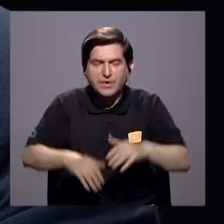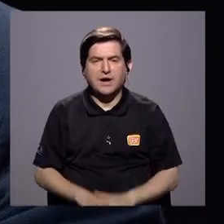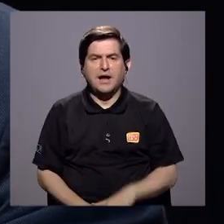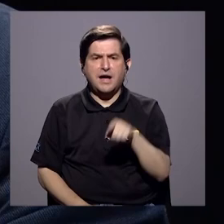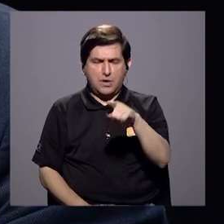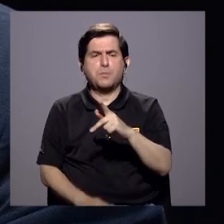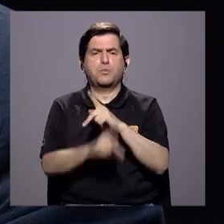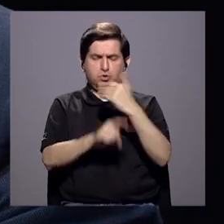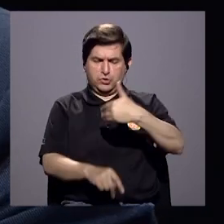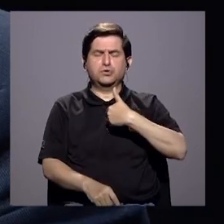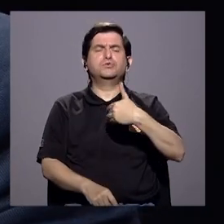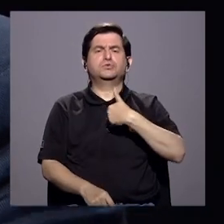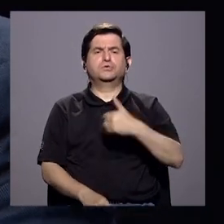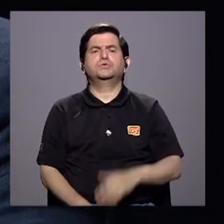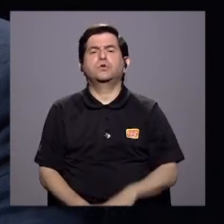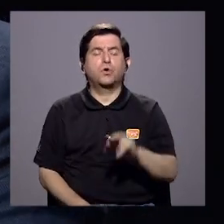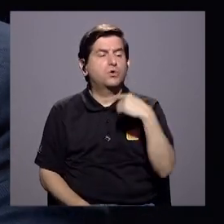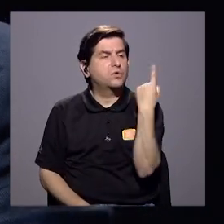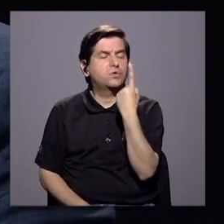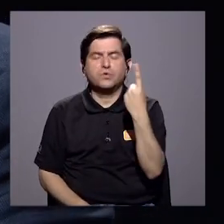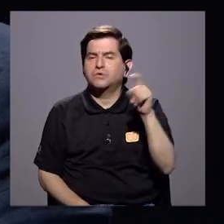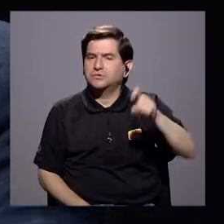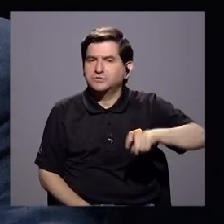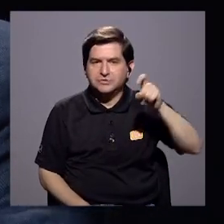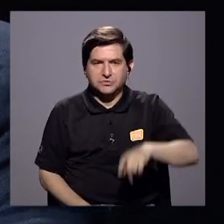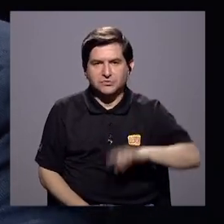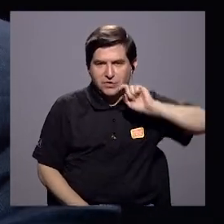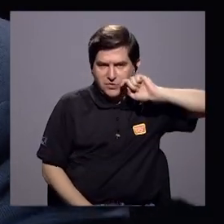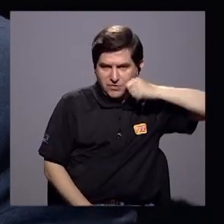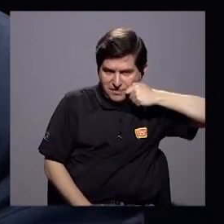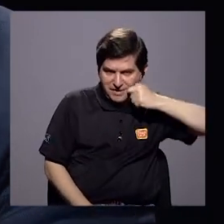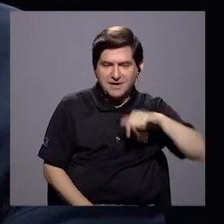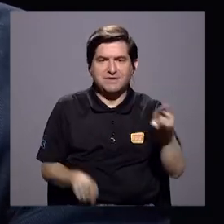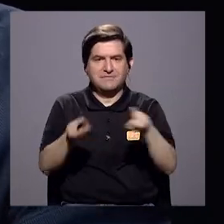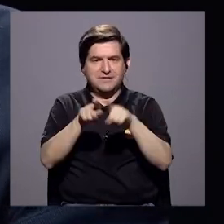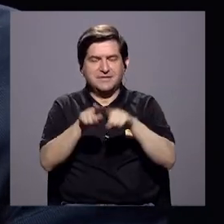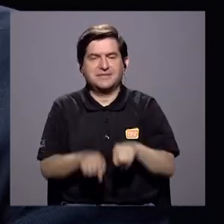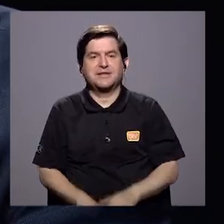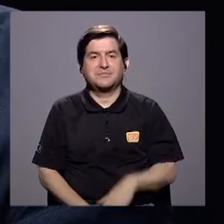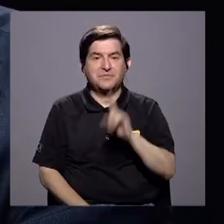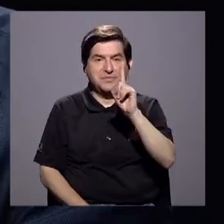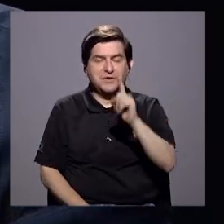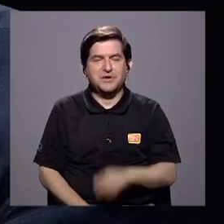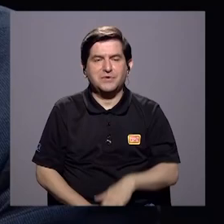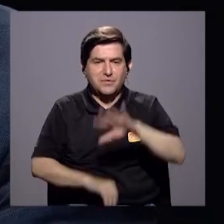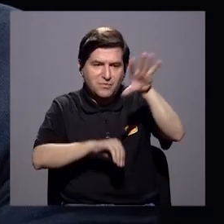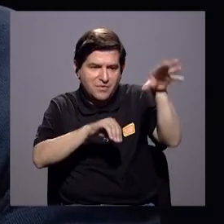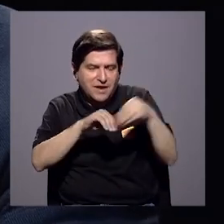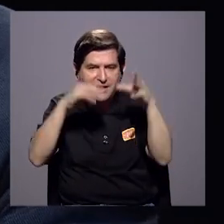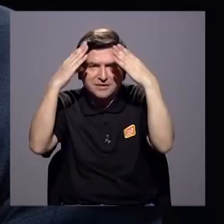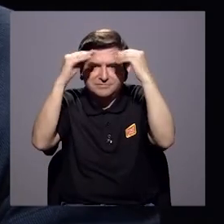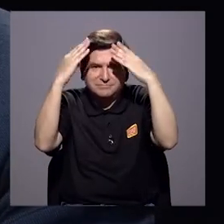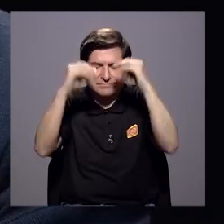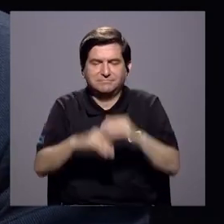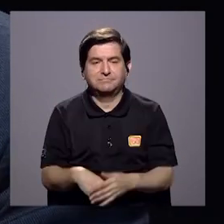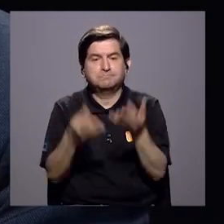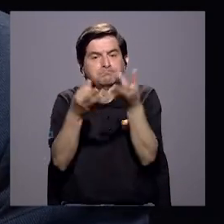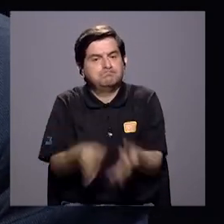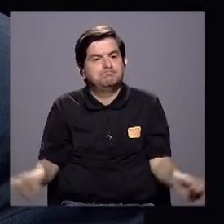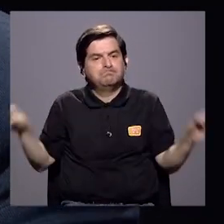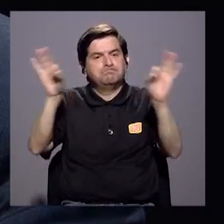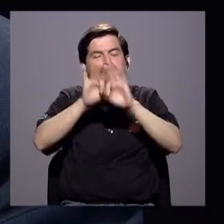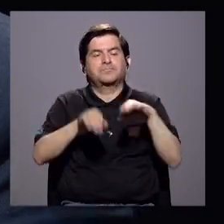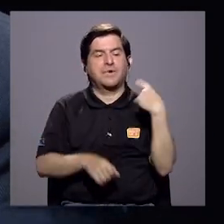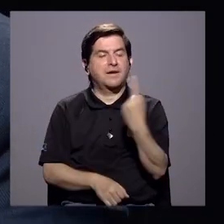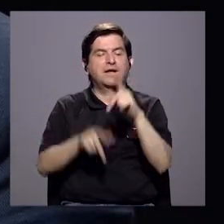se encuentra protegido porque ya no solo van a requerir la contraseña sino un paso adicional es por esto que es importante